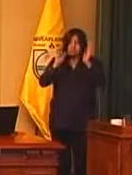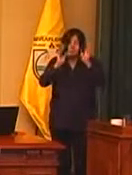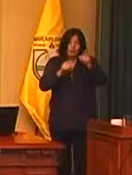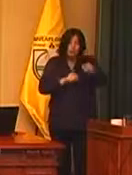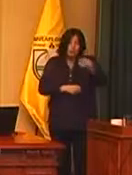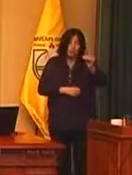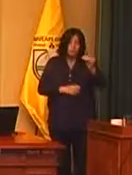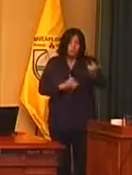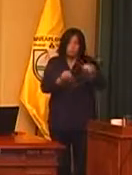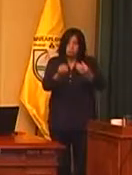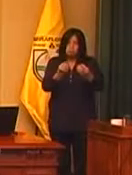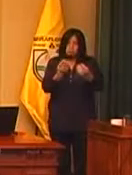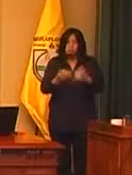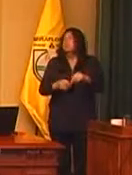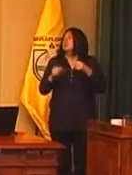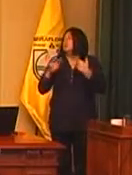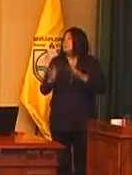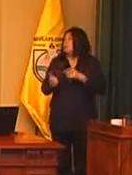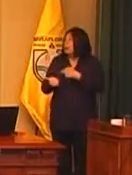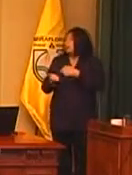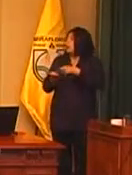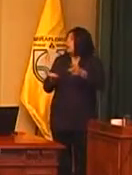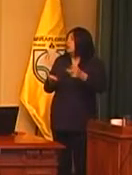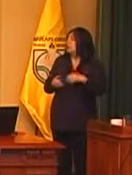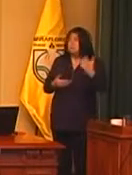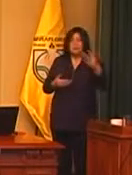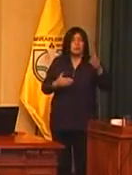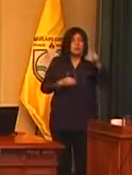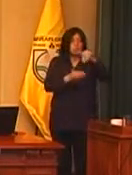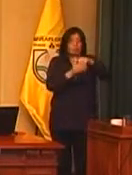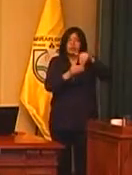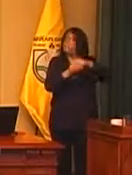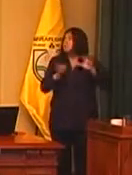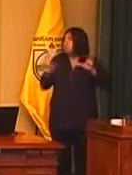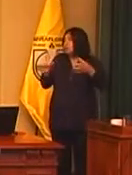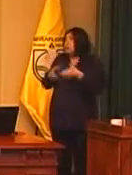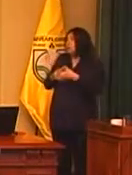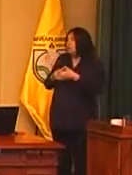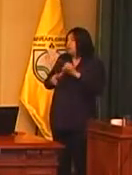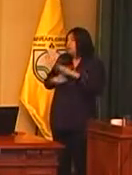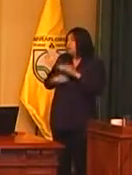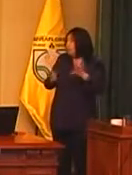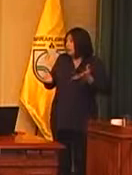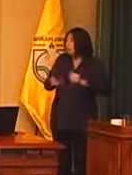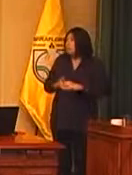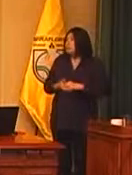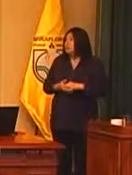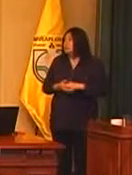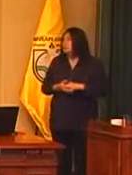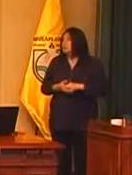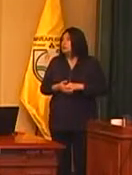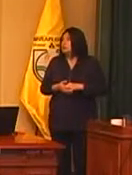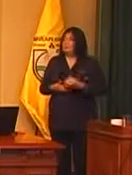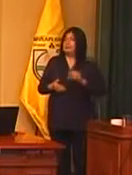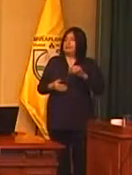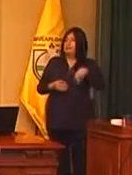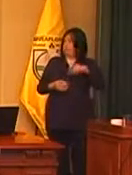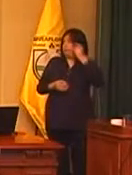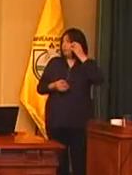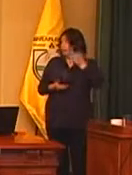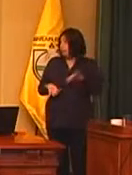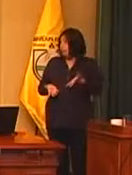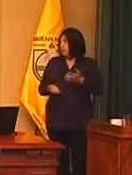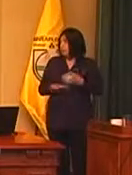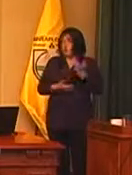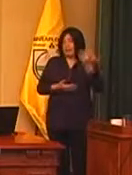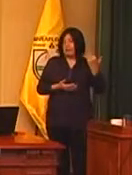ellos y haber hecho una ordenanza que además ha sido votada en el Consejo, no de Coordinación Local, sino en el Consejo Distrital, que